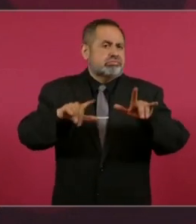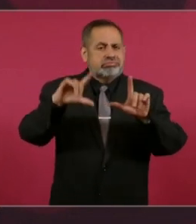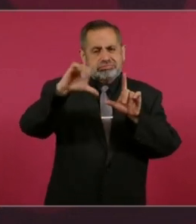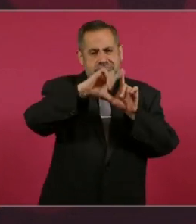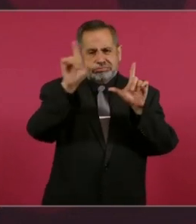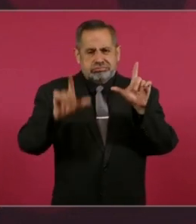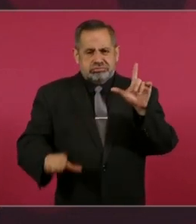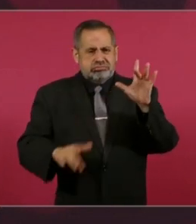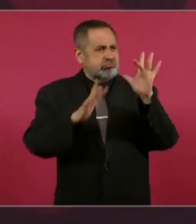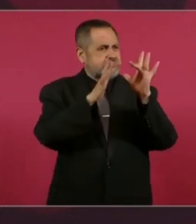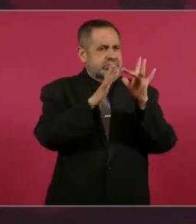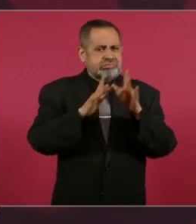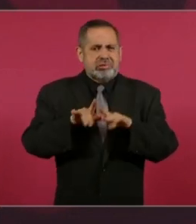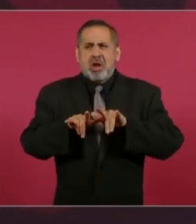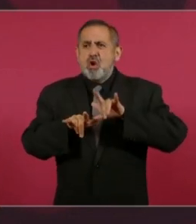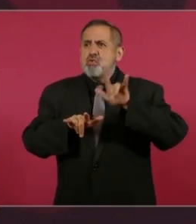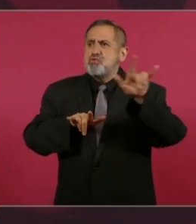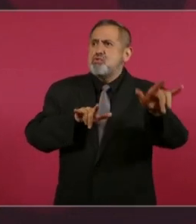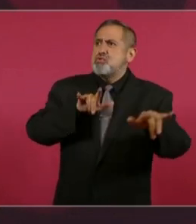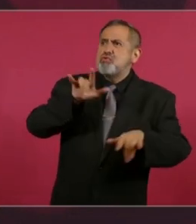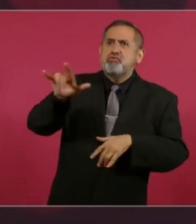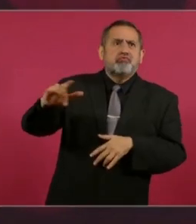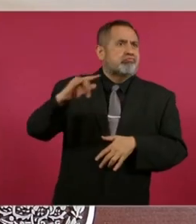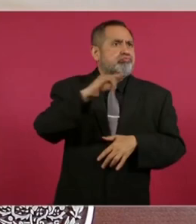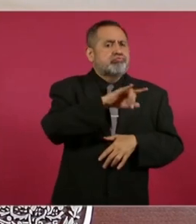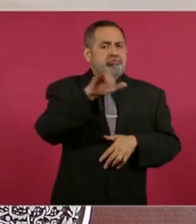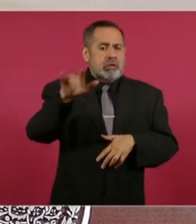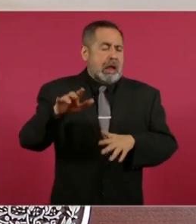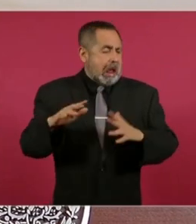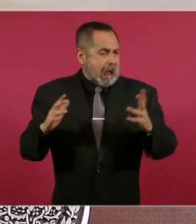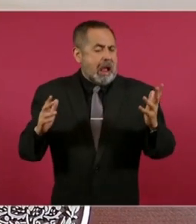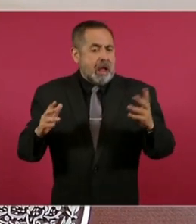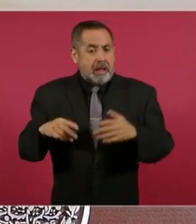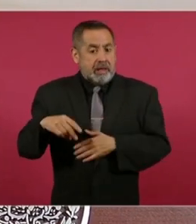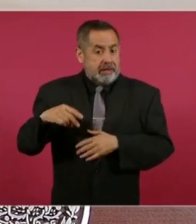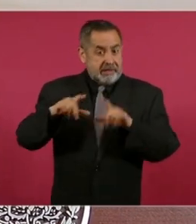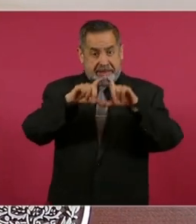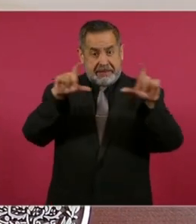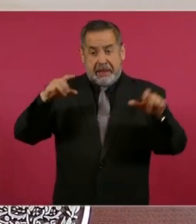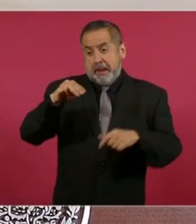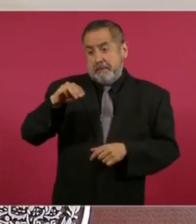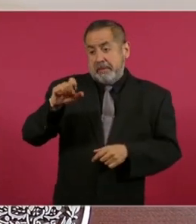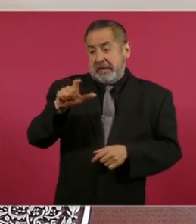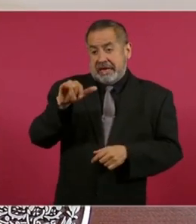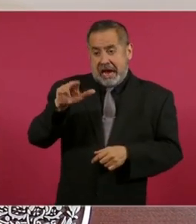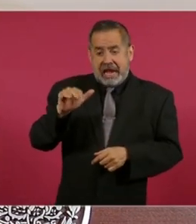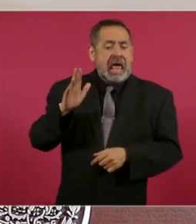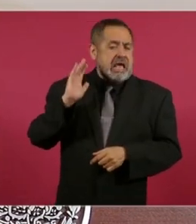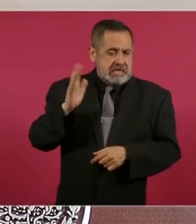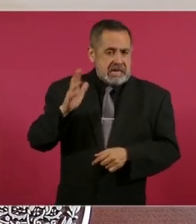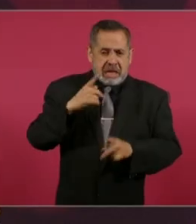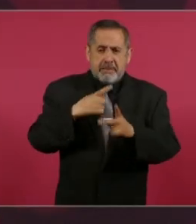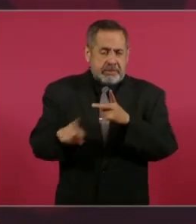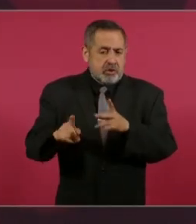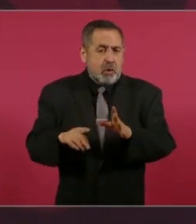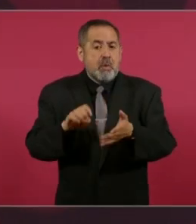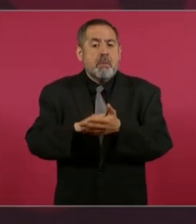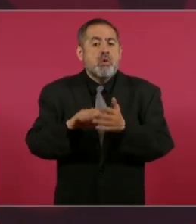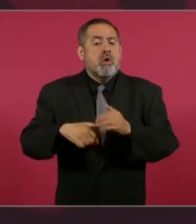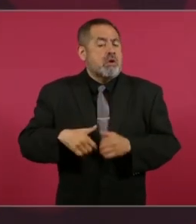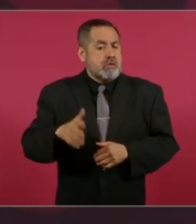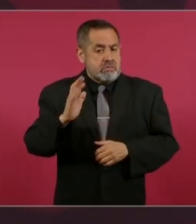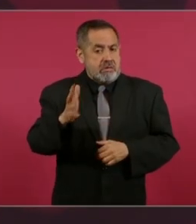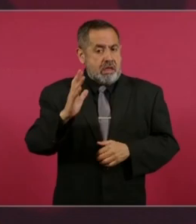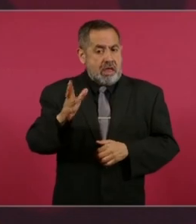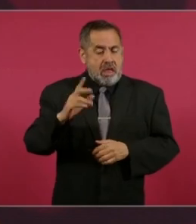país. Ya Mexicana ya inició, por ejemplo, ya se está volando